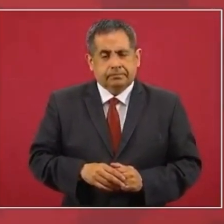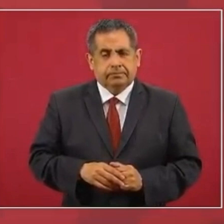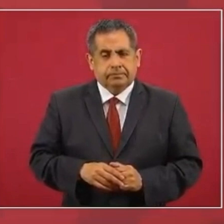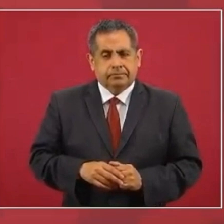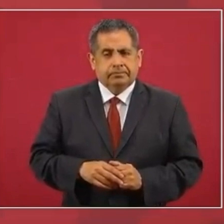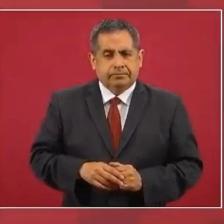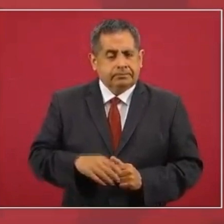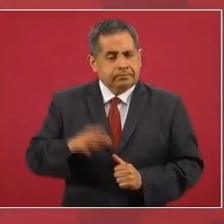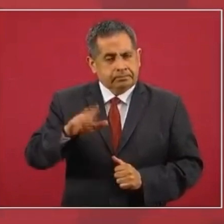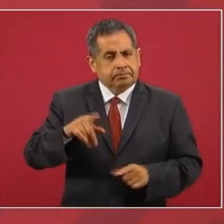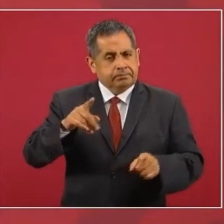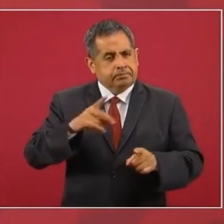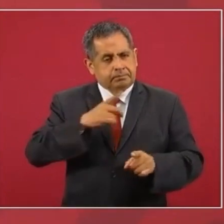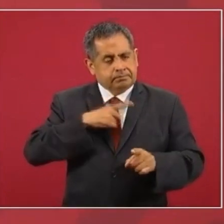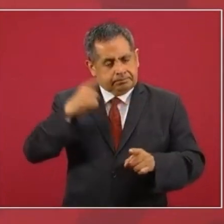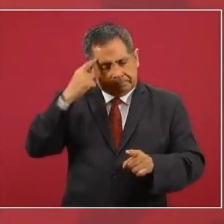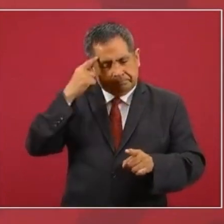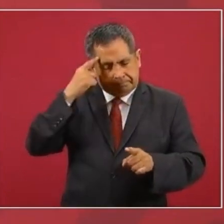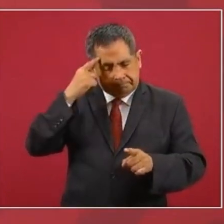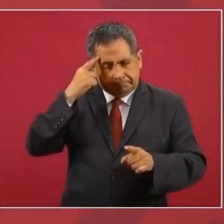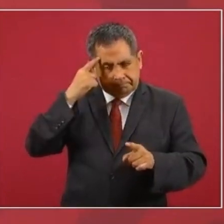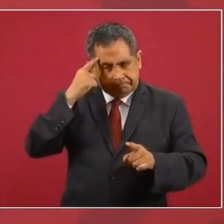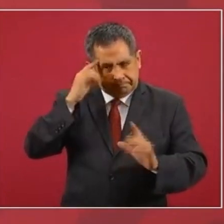se debe de regresar